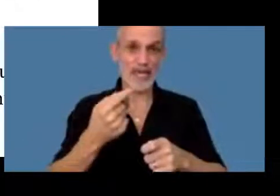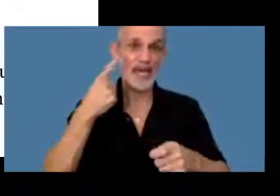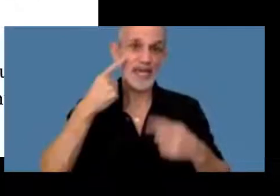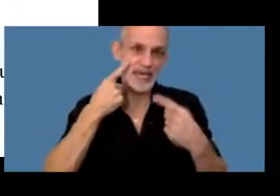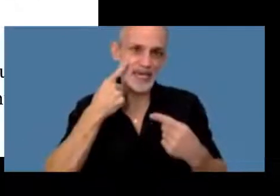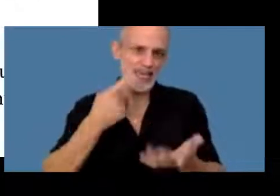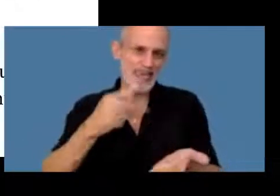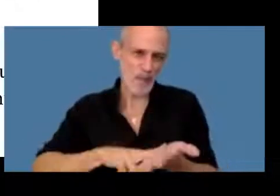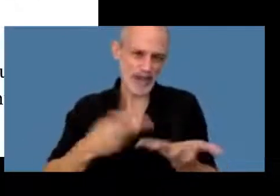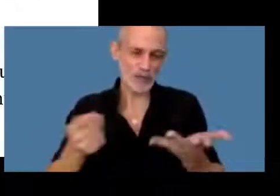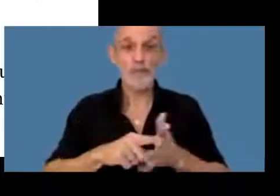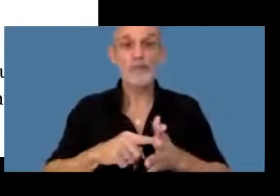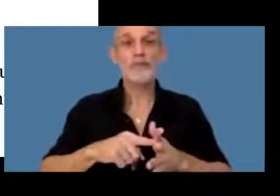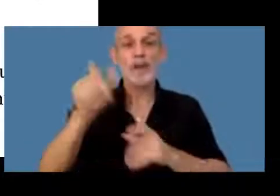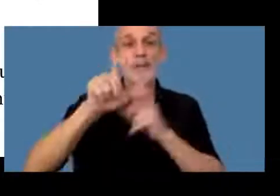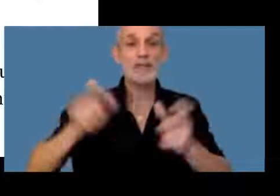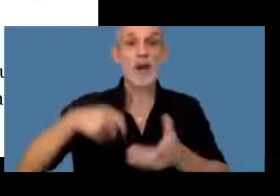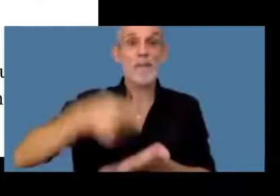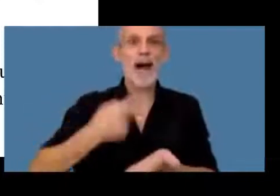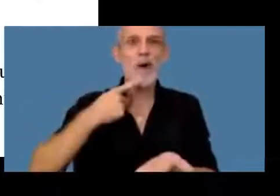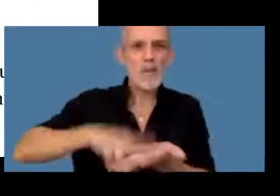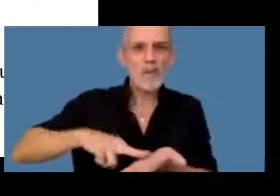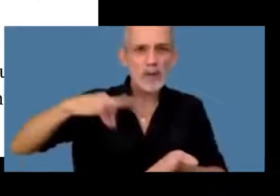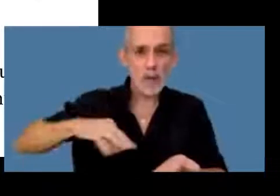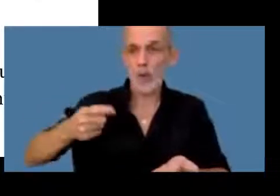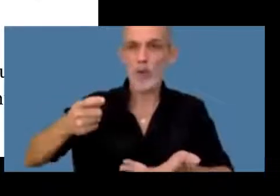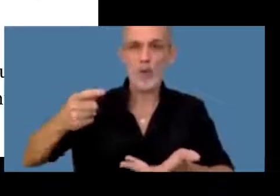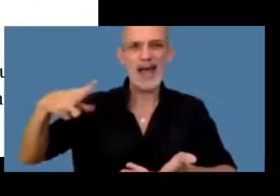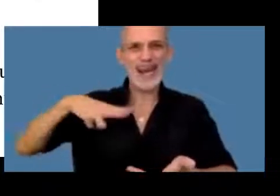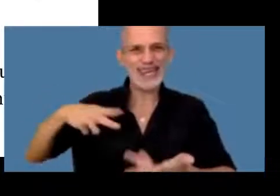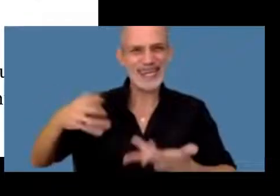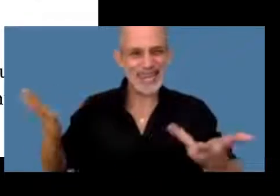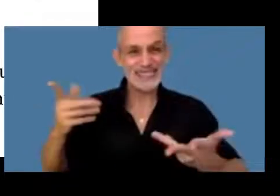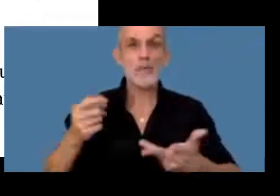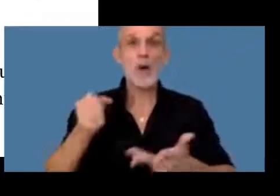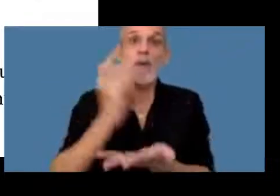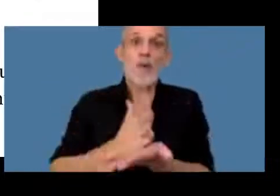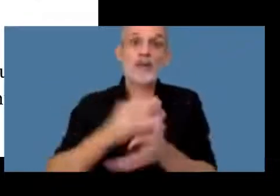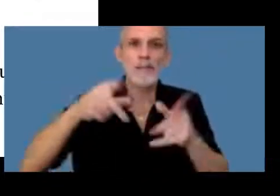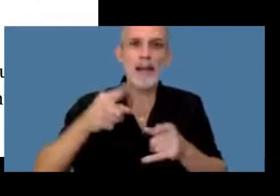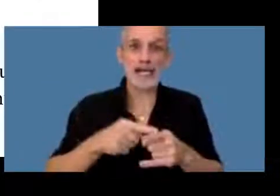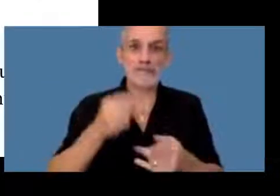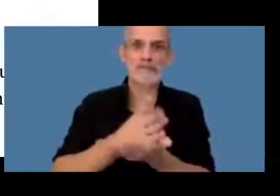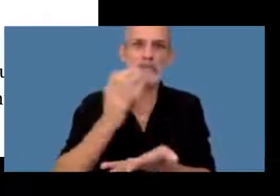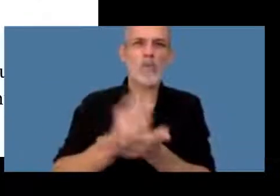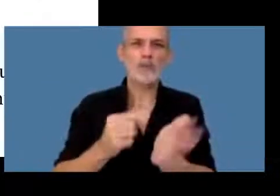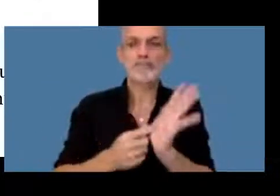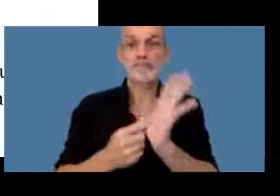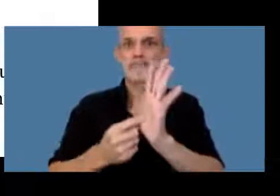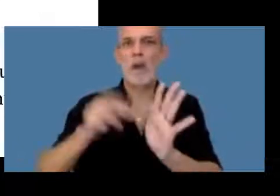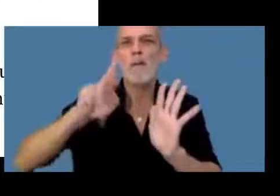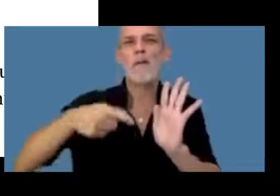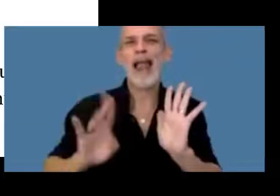pago del aporte solidario podrán presentar este plan por las multas, así como podrá